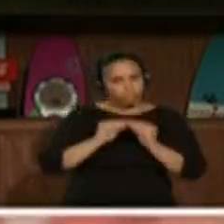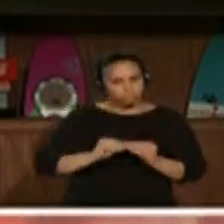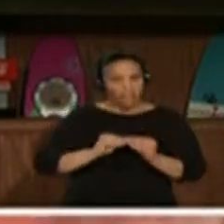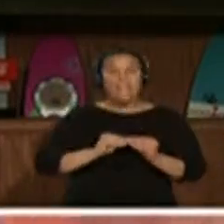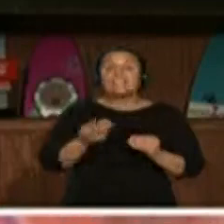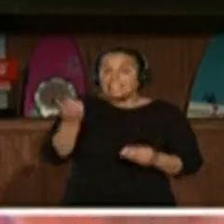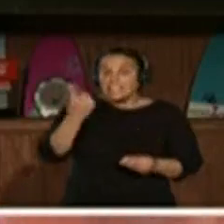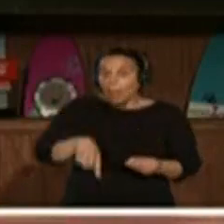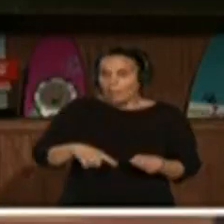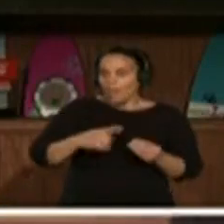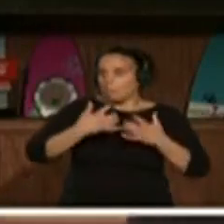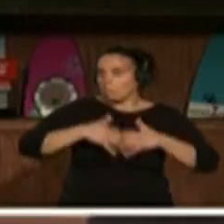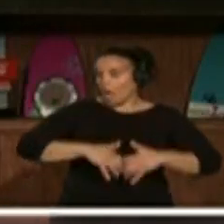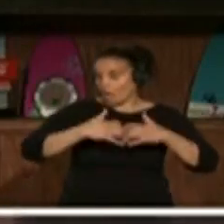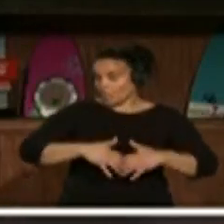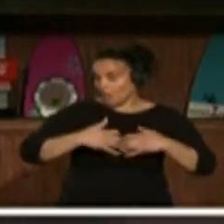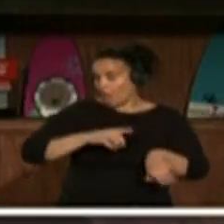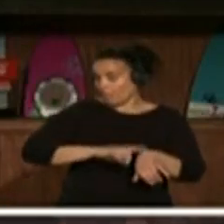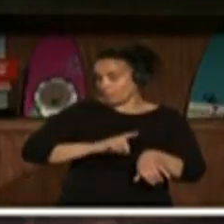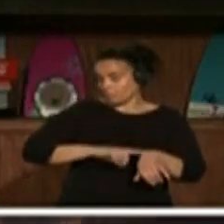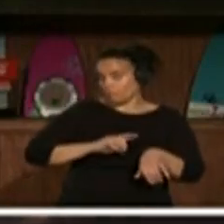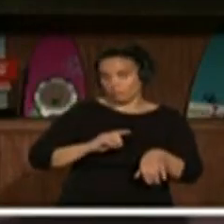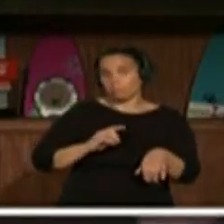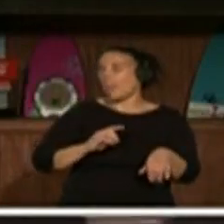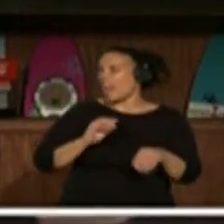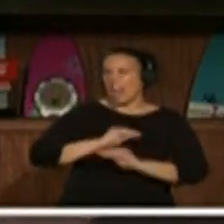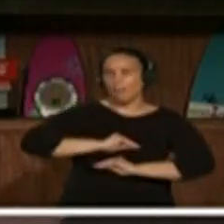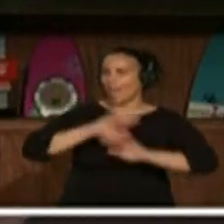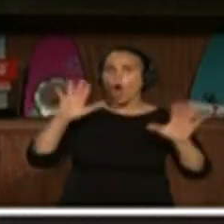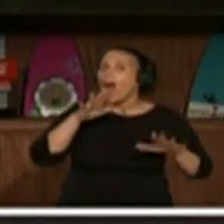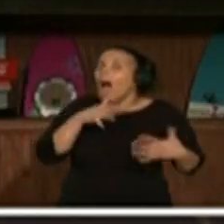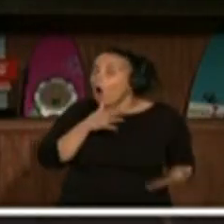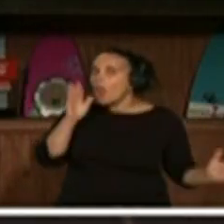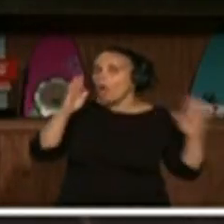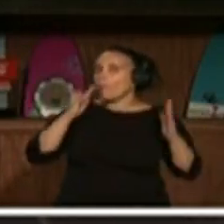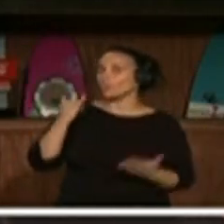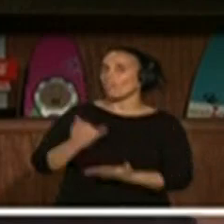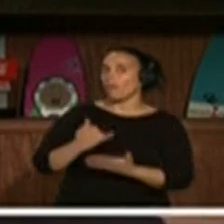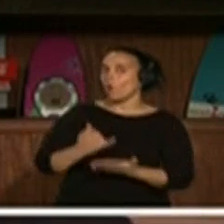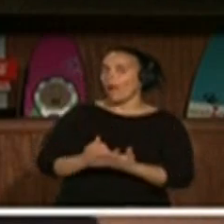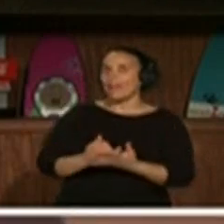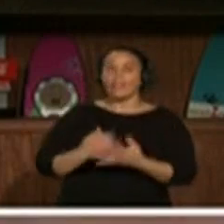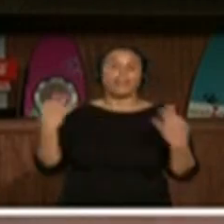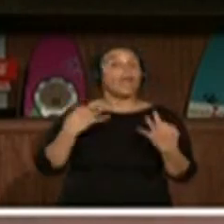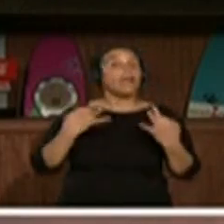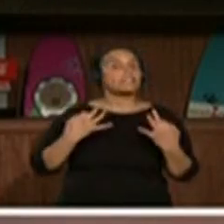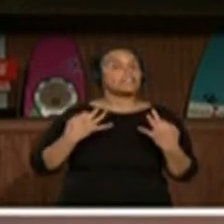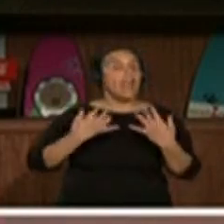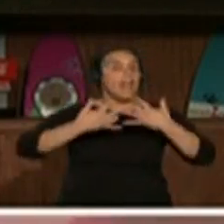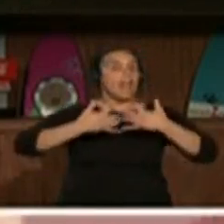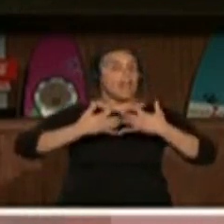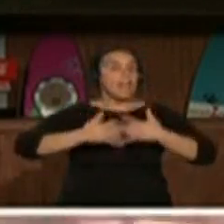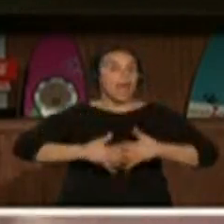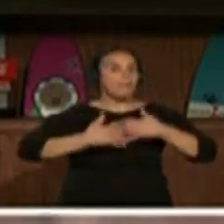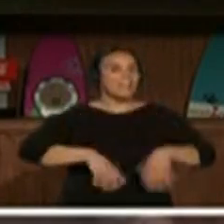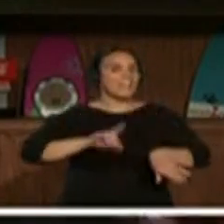máquina definitiva. Ya ha llegado el momento de probarla. Es la máquina del